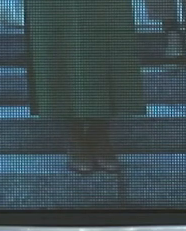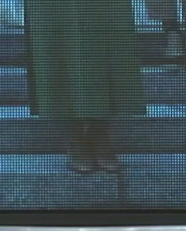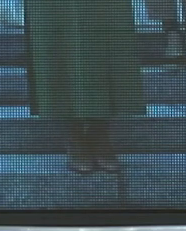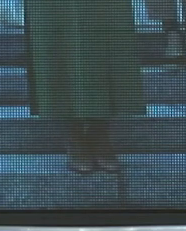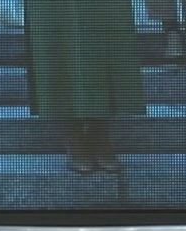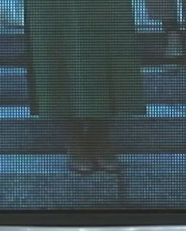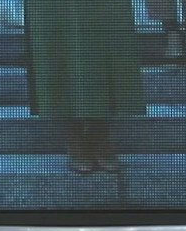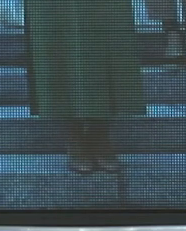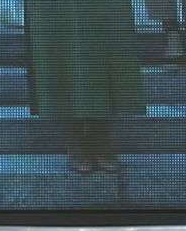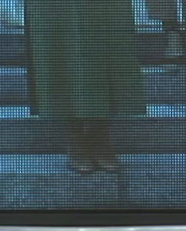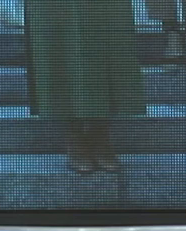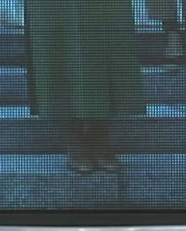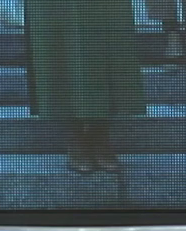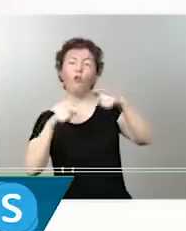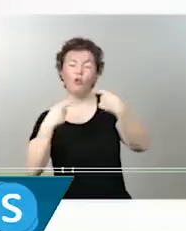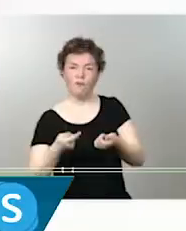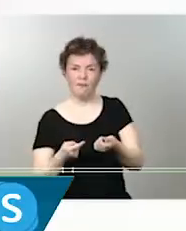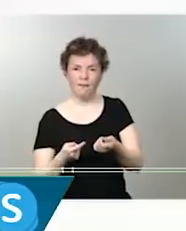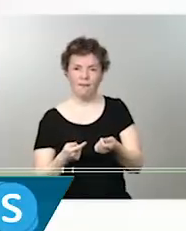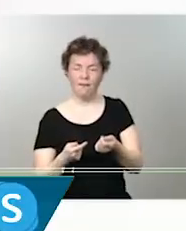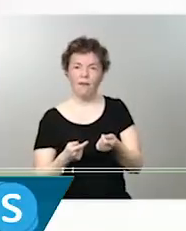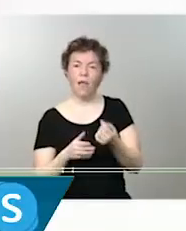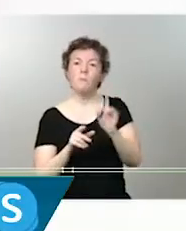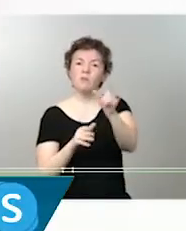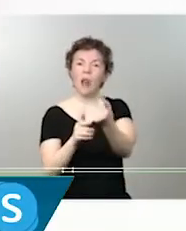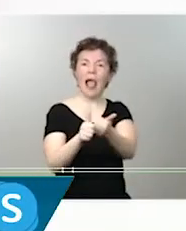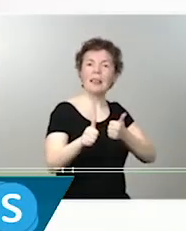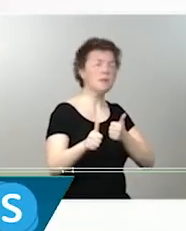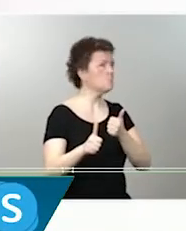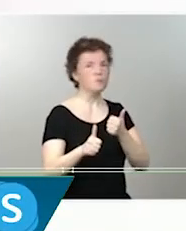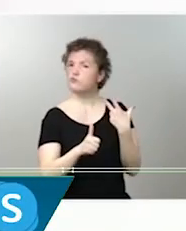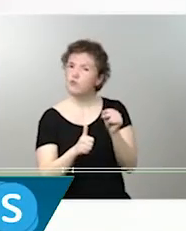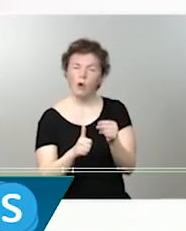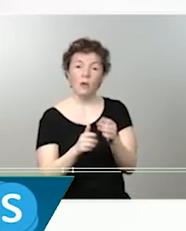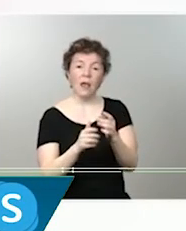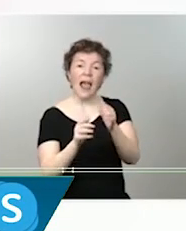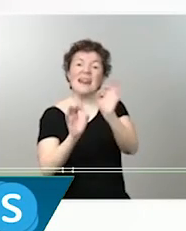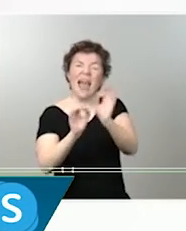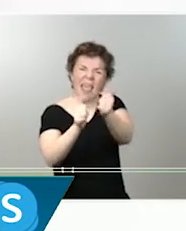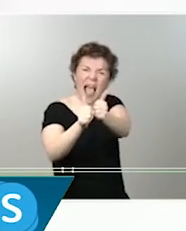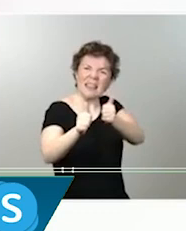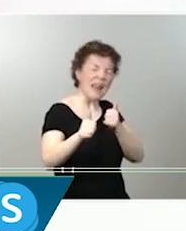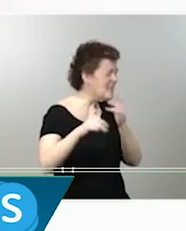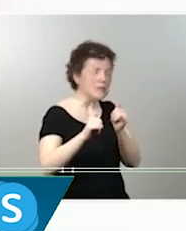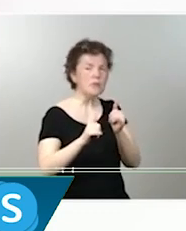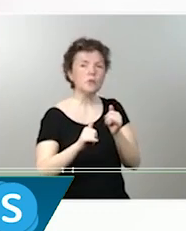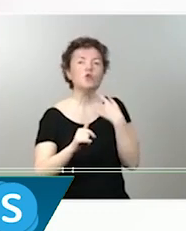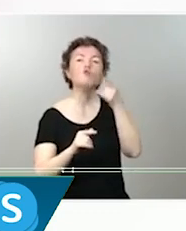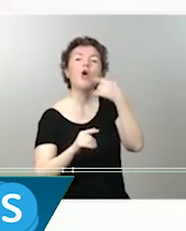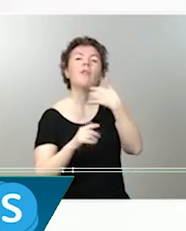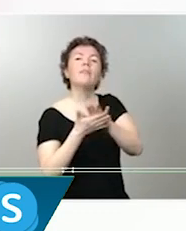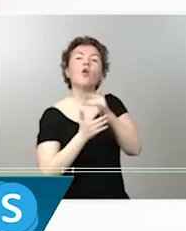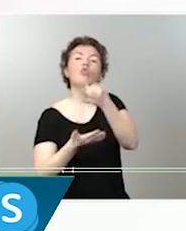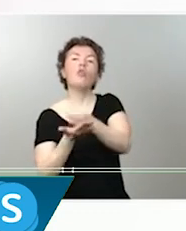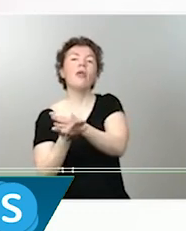bueno yo diría que relativamente de la encuesta publicamos abrir la razón de lo que viene a darle son 23 escaños más